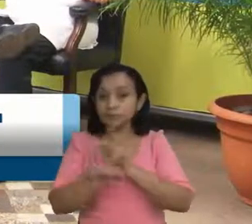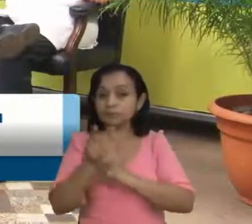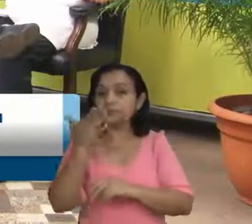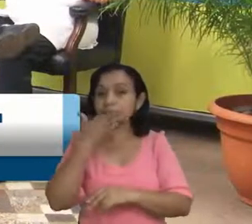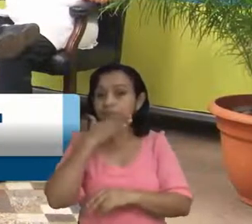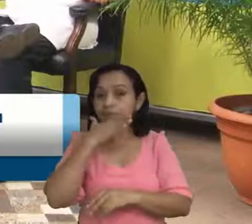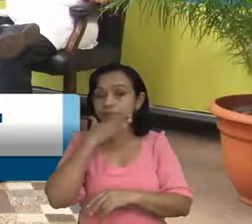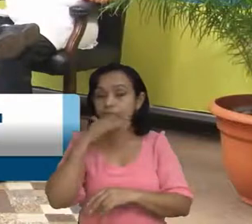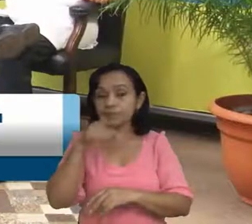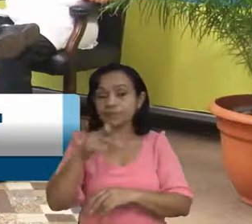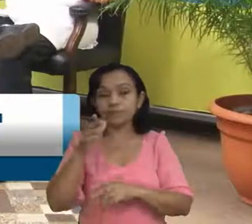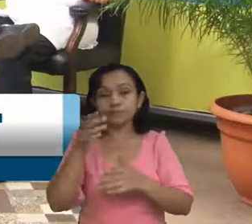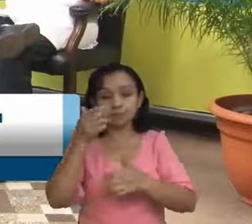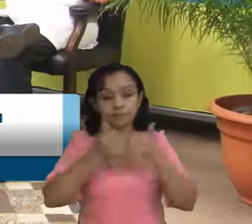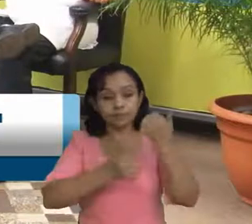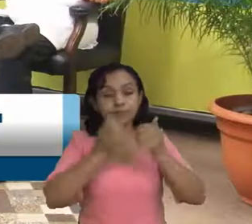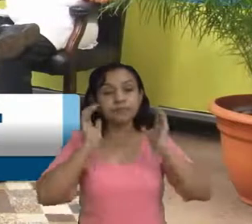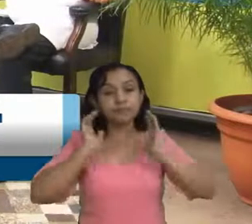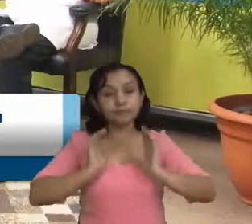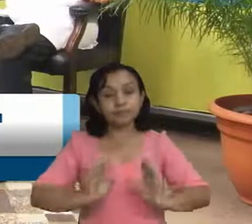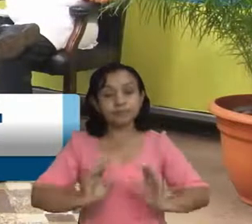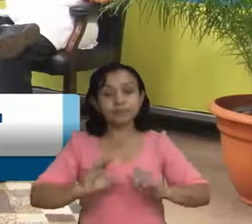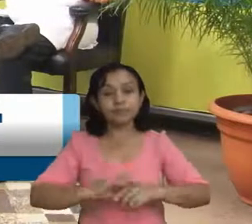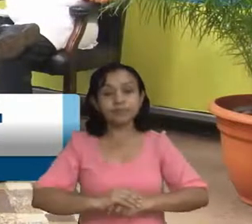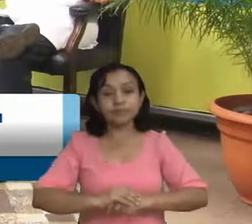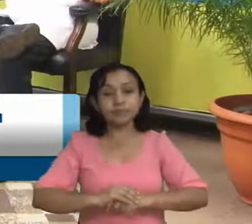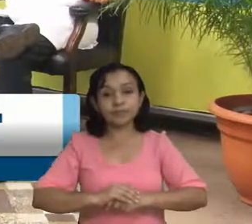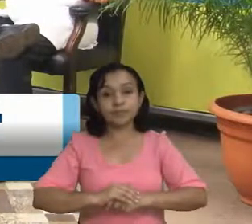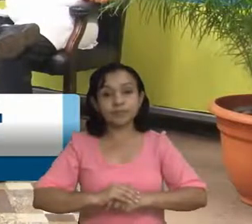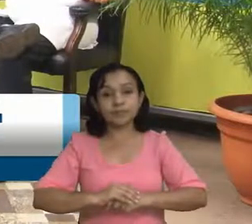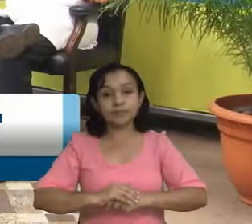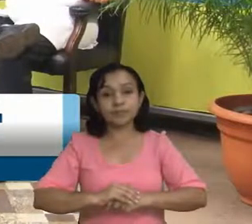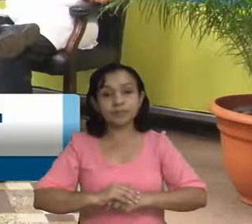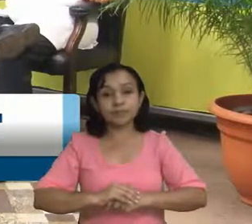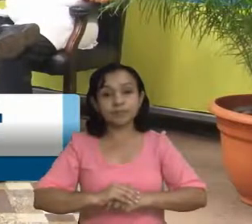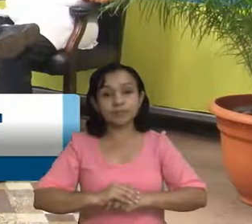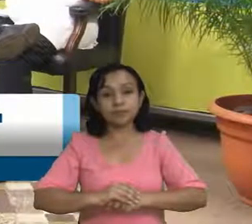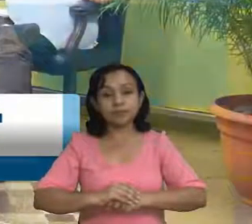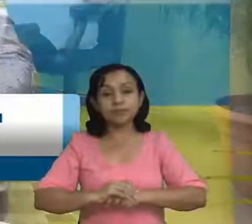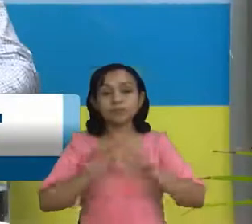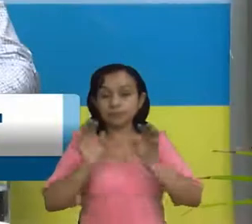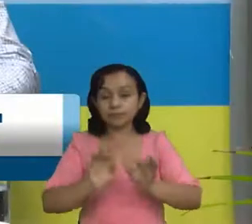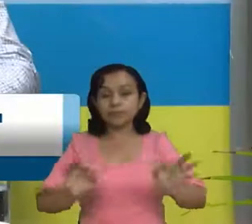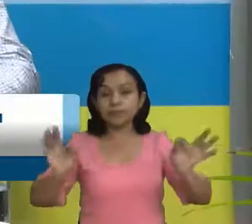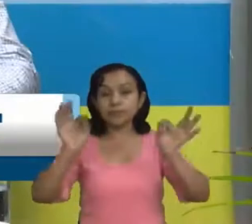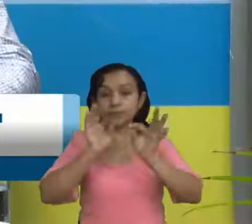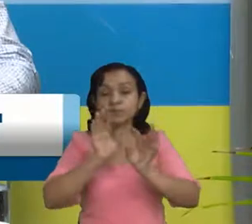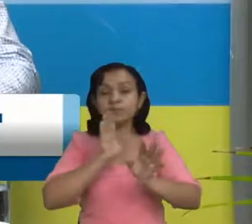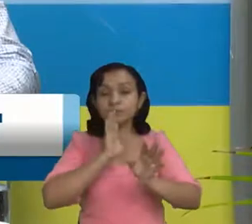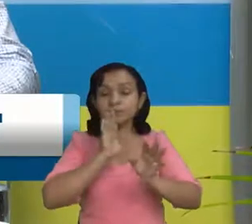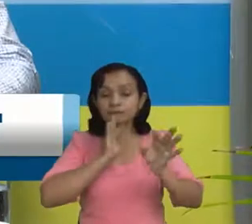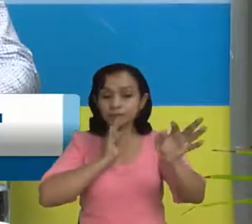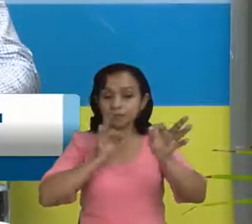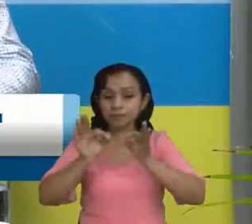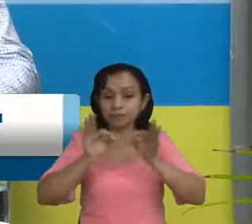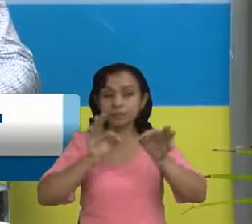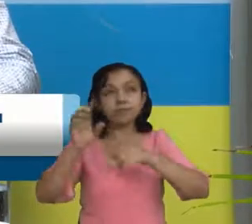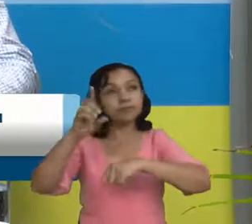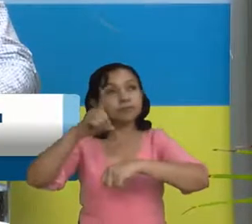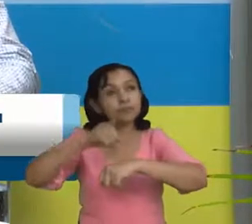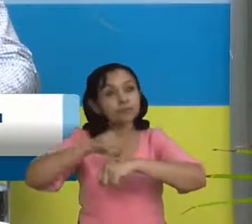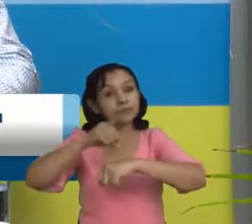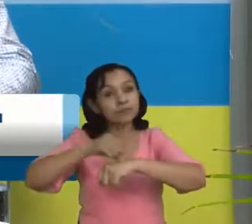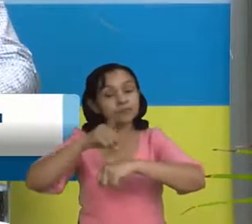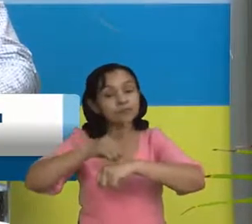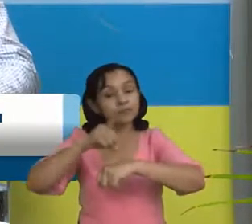así de la alteración. Así es. Ahora, es interesante eso que dice, doctor, que el paciente